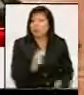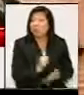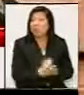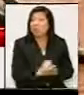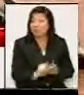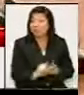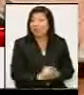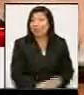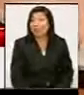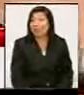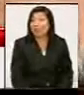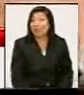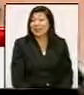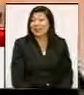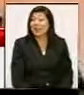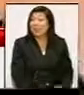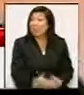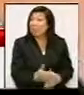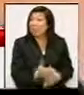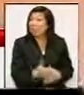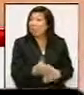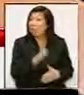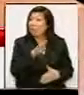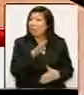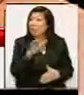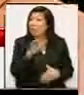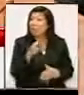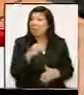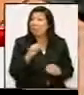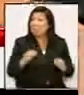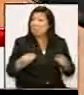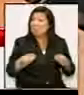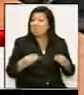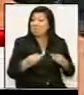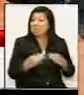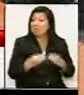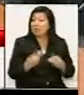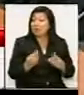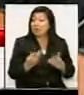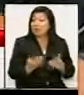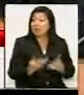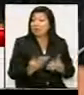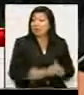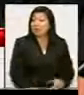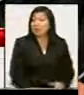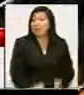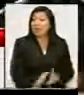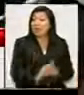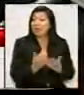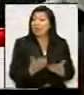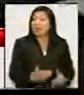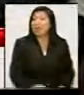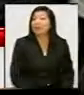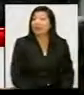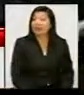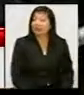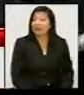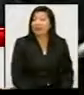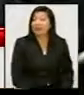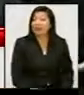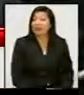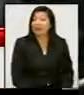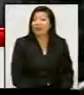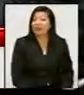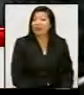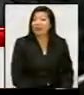que no hemos de haber compartido un viaje a Machu Picchu justamente para evaluar la problemática y un saludo al congresista Armando